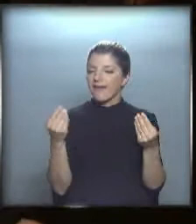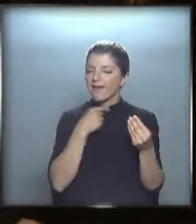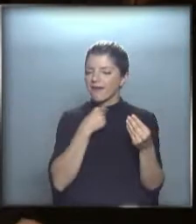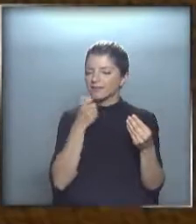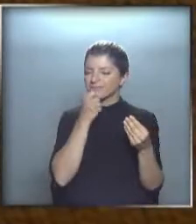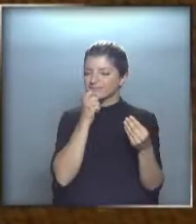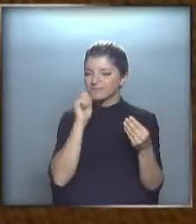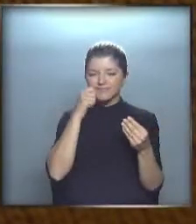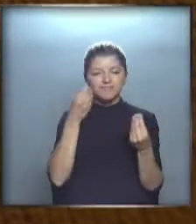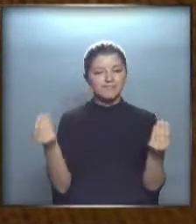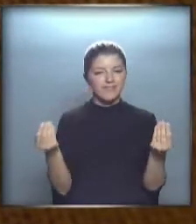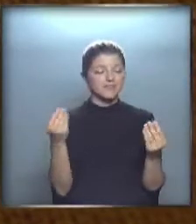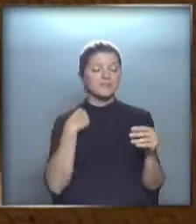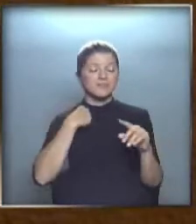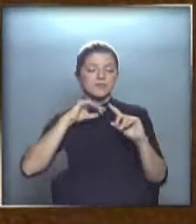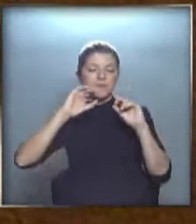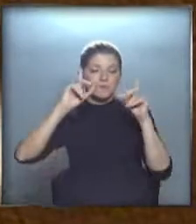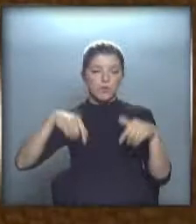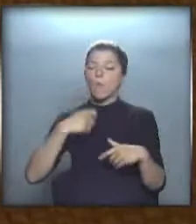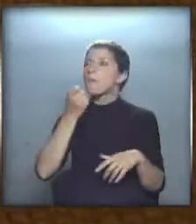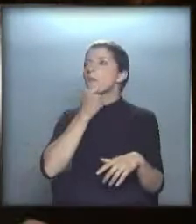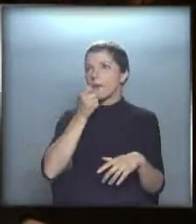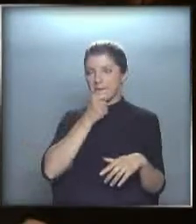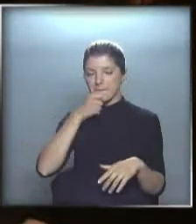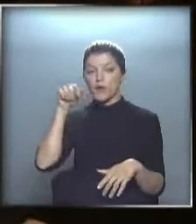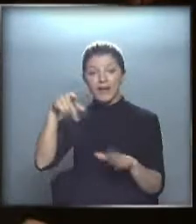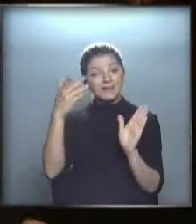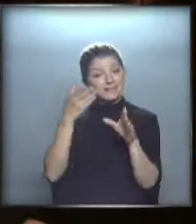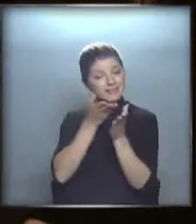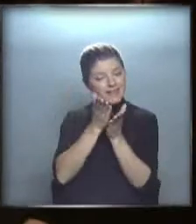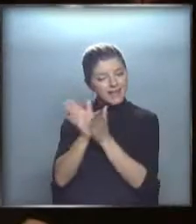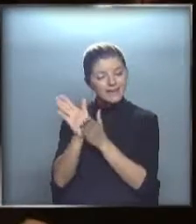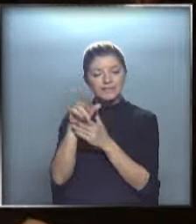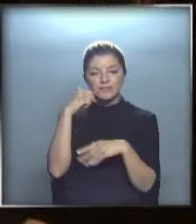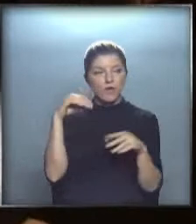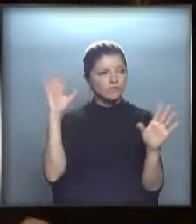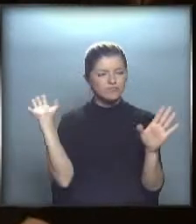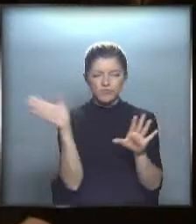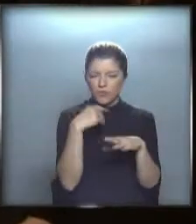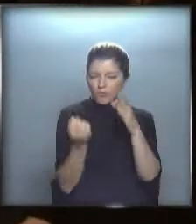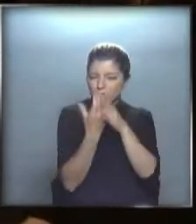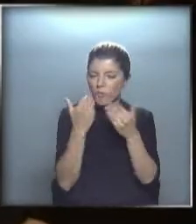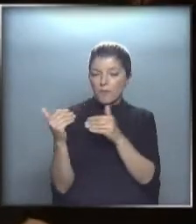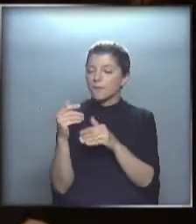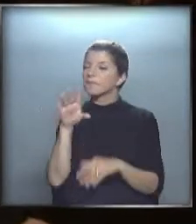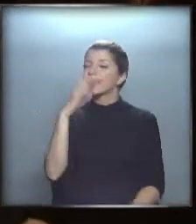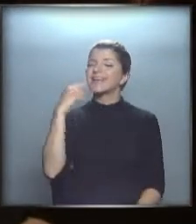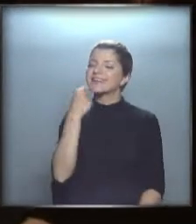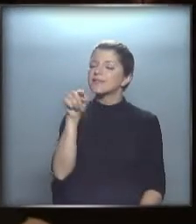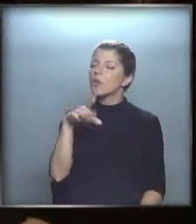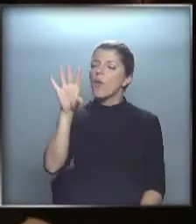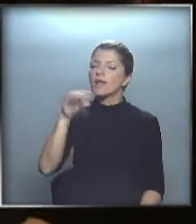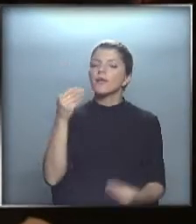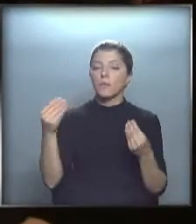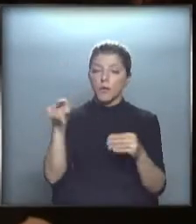sé. En la ingeniería industrial puedes diseñar lo que se te ocurra. ¿Y cuando elegiste la carrera, la elegiste por la salida laboral o porque es algo que